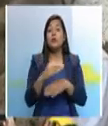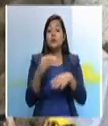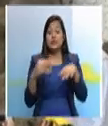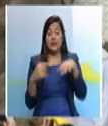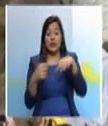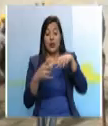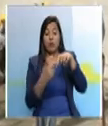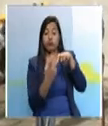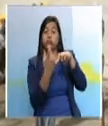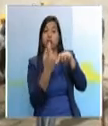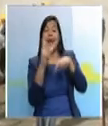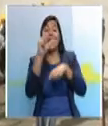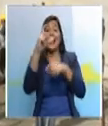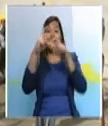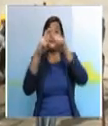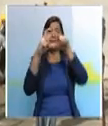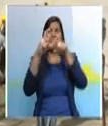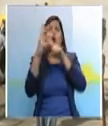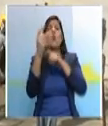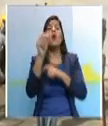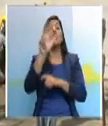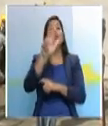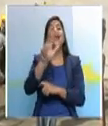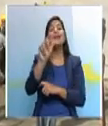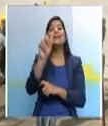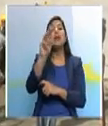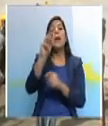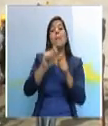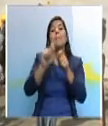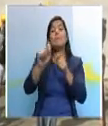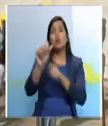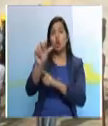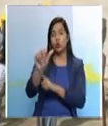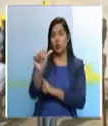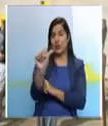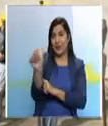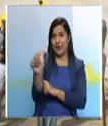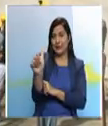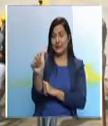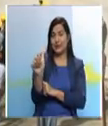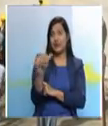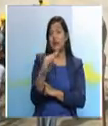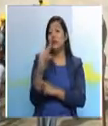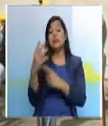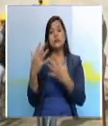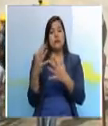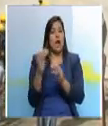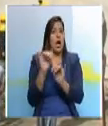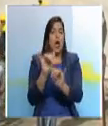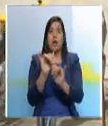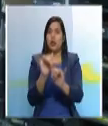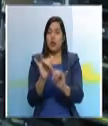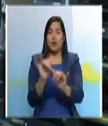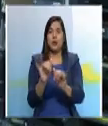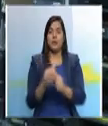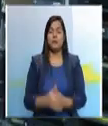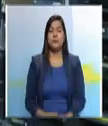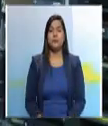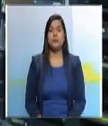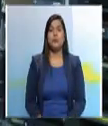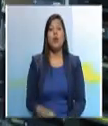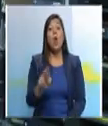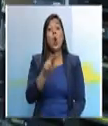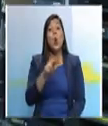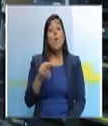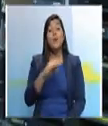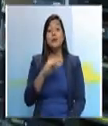de diámetro y deja terminado a 260 la tubería que ya queda para este túnel. Compañeros y